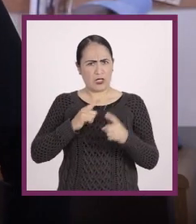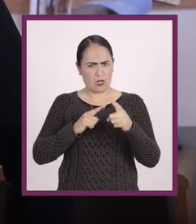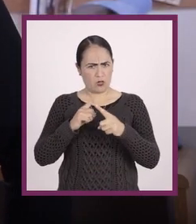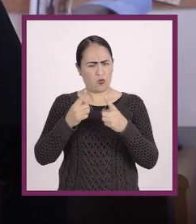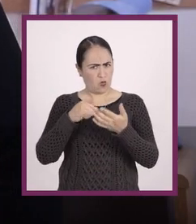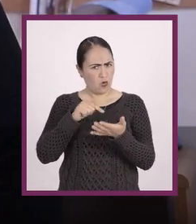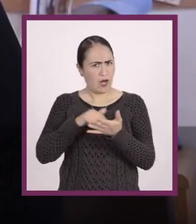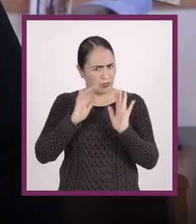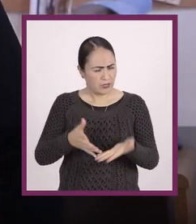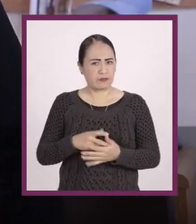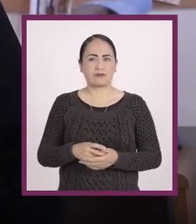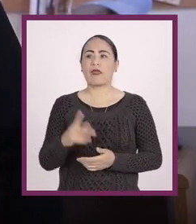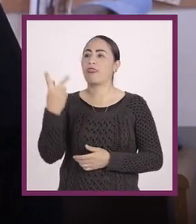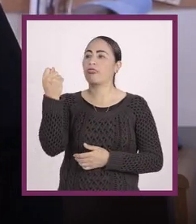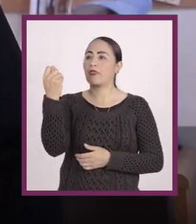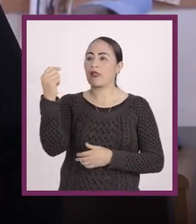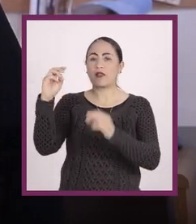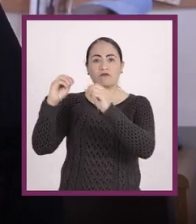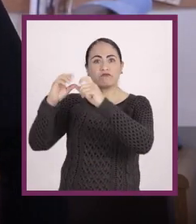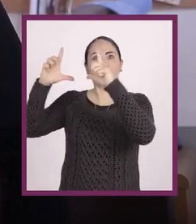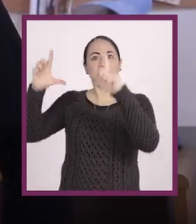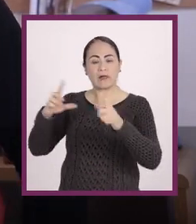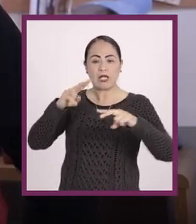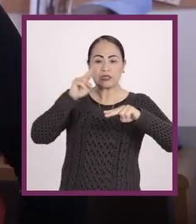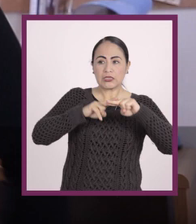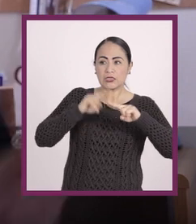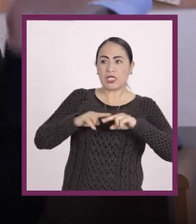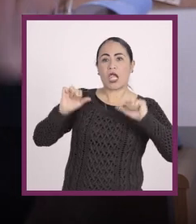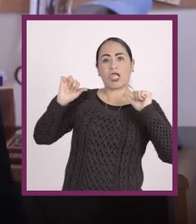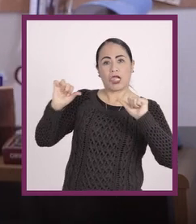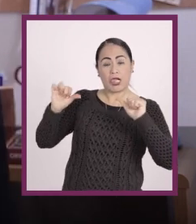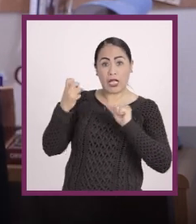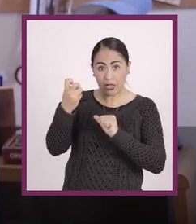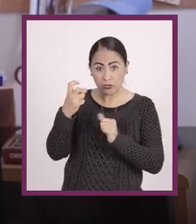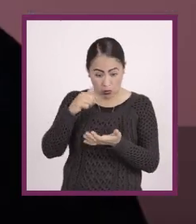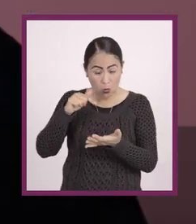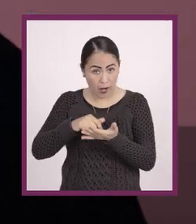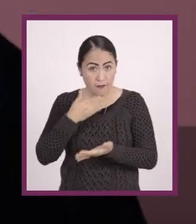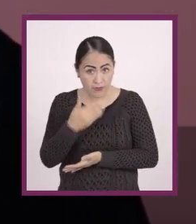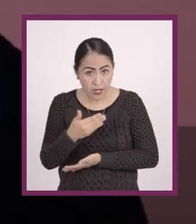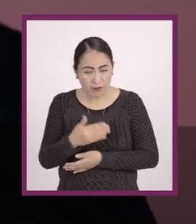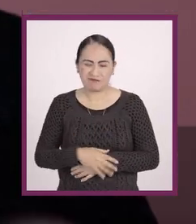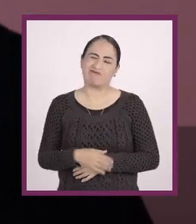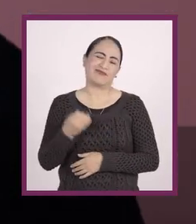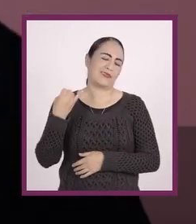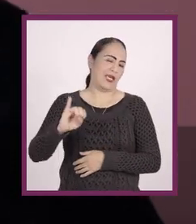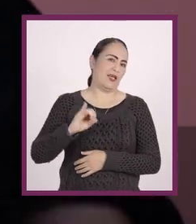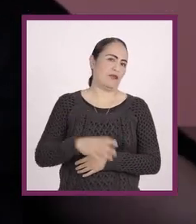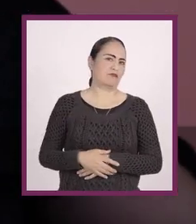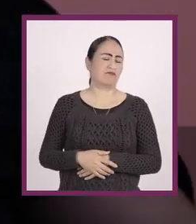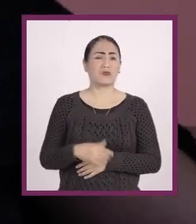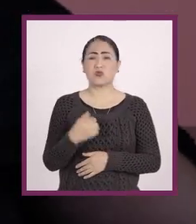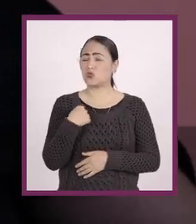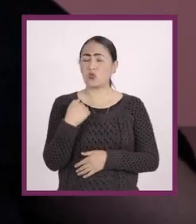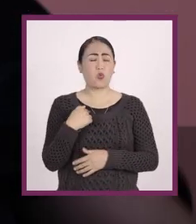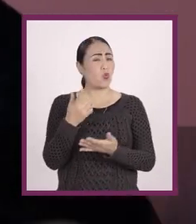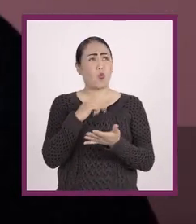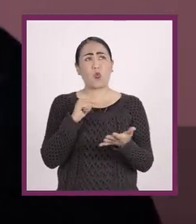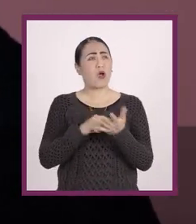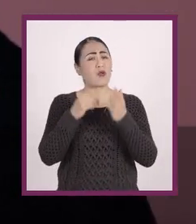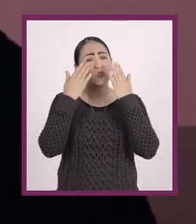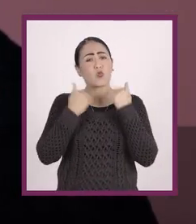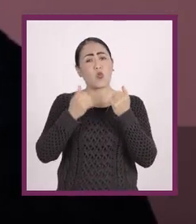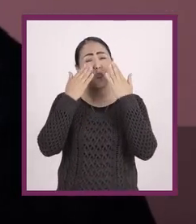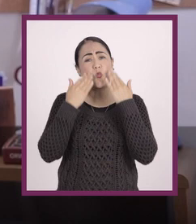sillón frente a la tele prendida no es un buen lugar juanma no inventes entonces no tengo